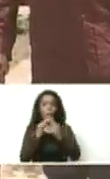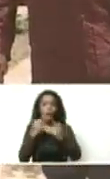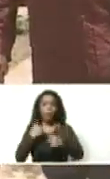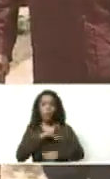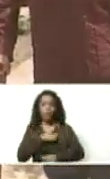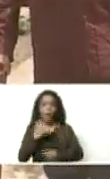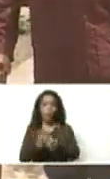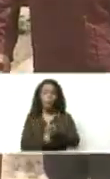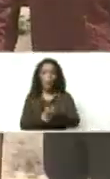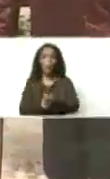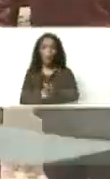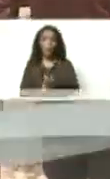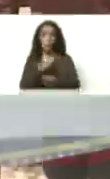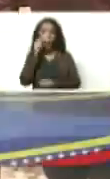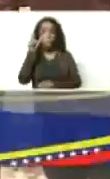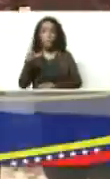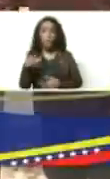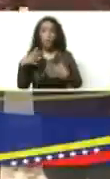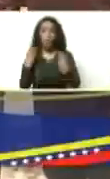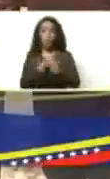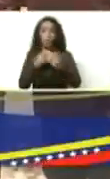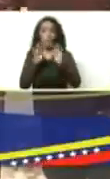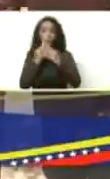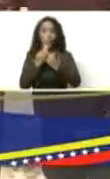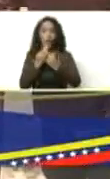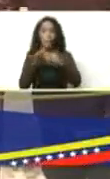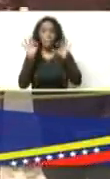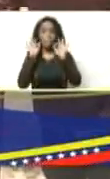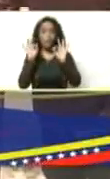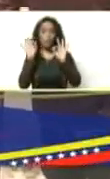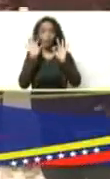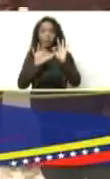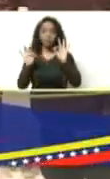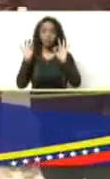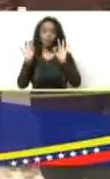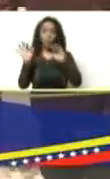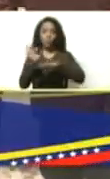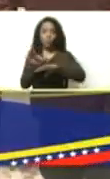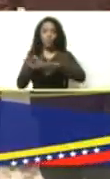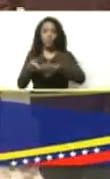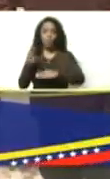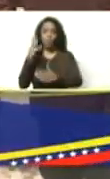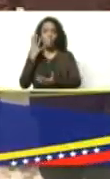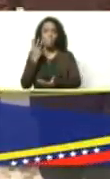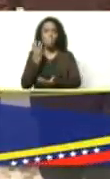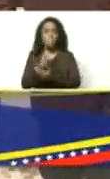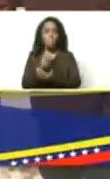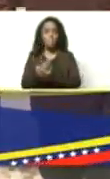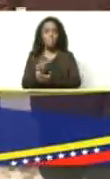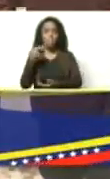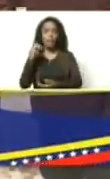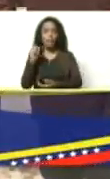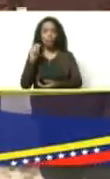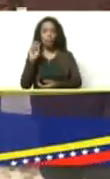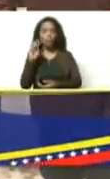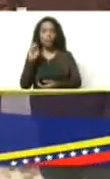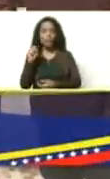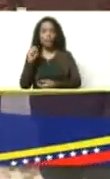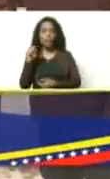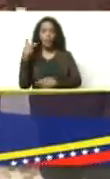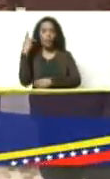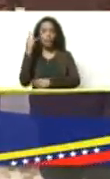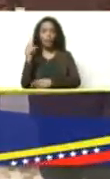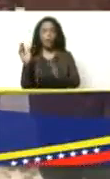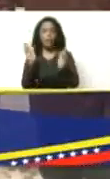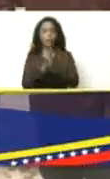hermano Germán Guerrero junto a su familia, específicamente en el municipio Maturín del estado de Monagas, la parroquia San Simón, en la